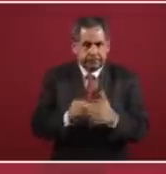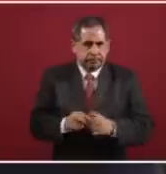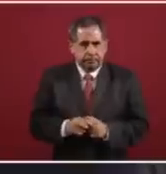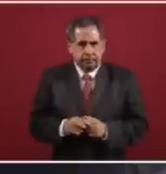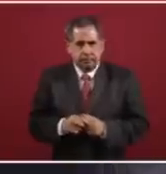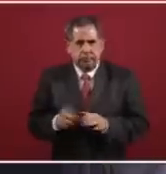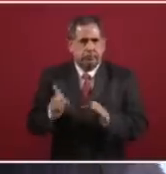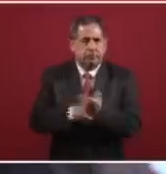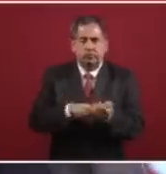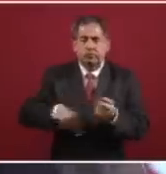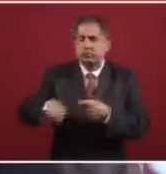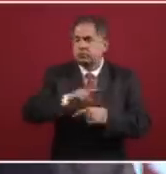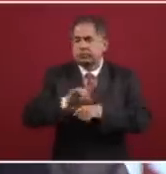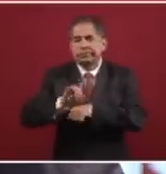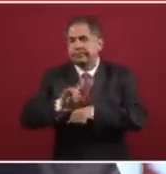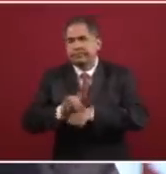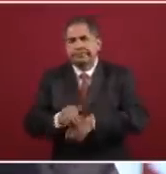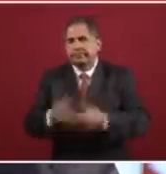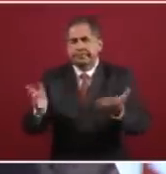todo es pura demagogia.